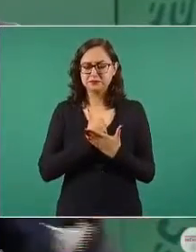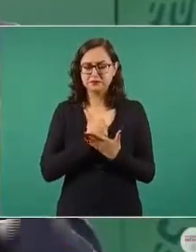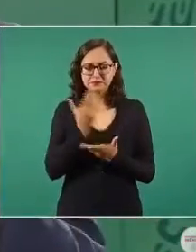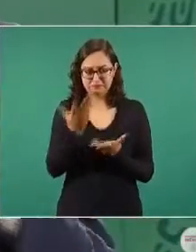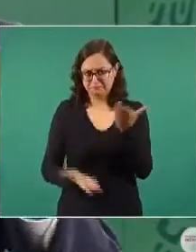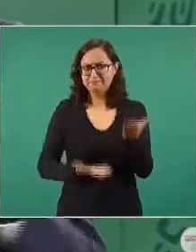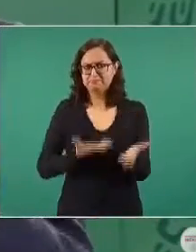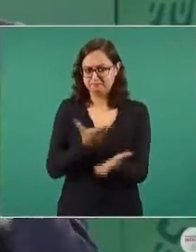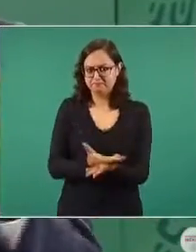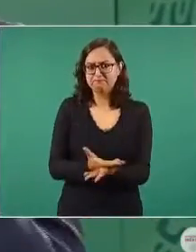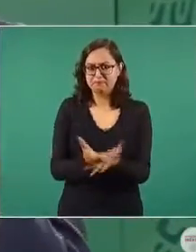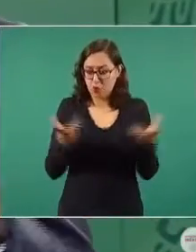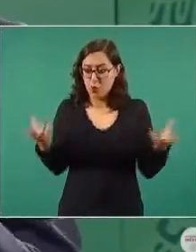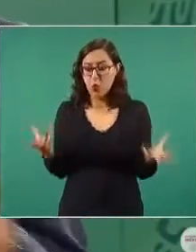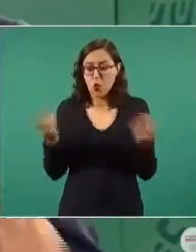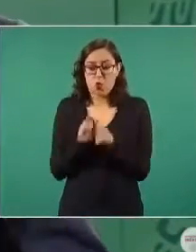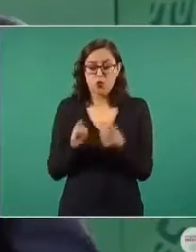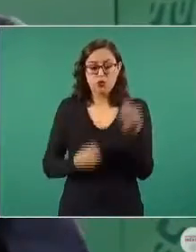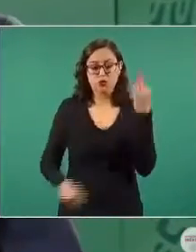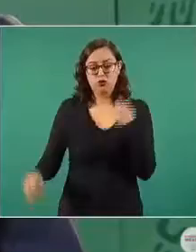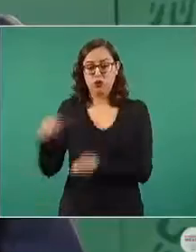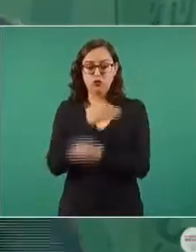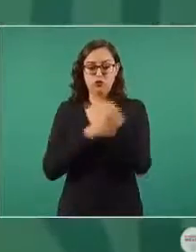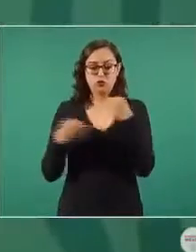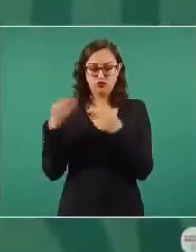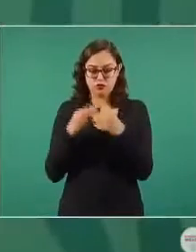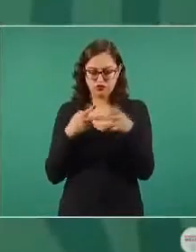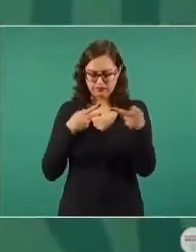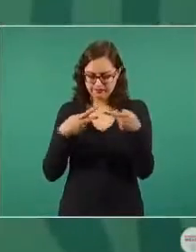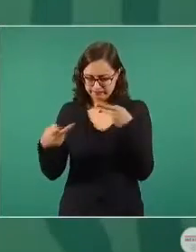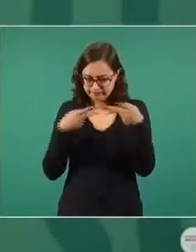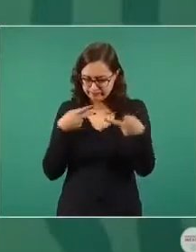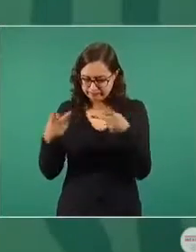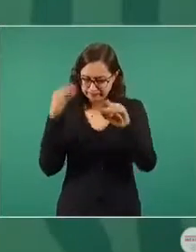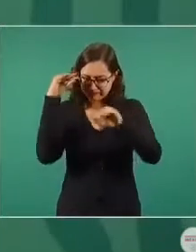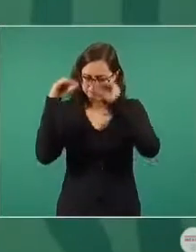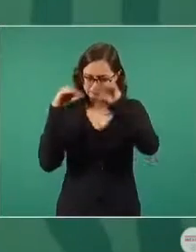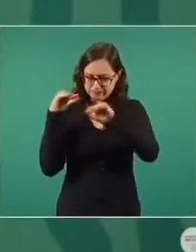y que entre todos podamos elaborar un plan,